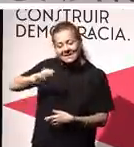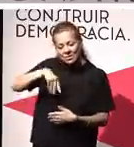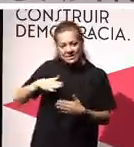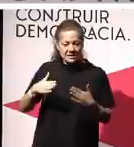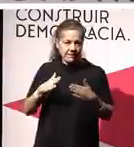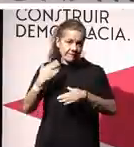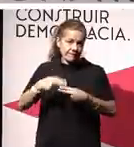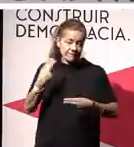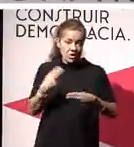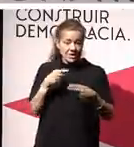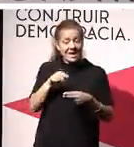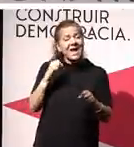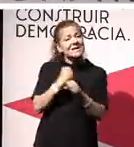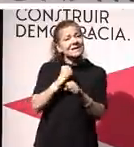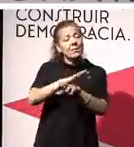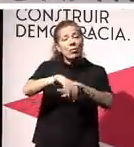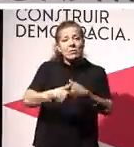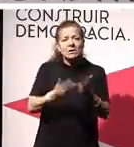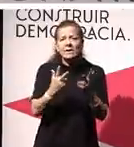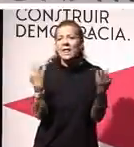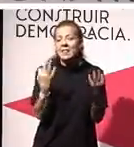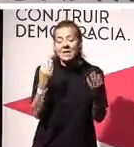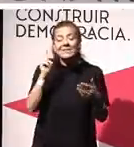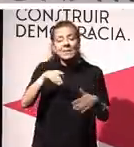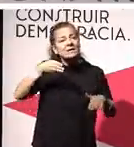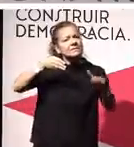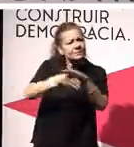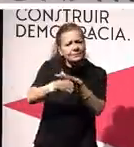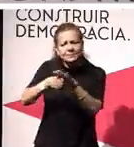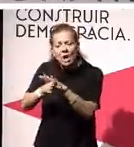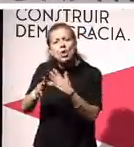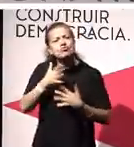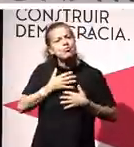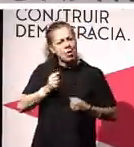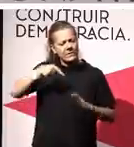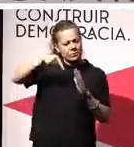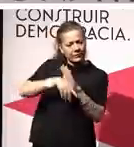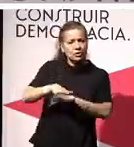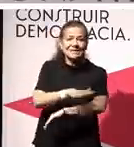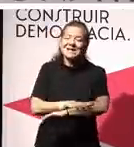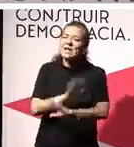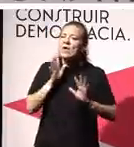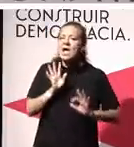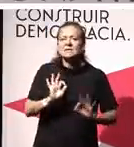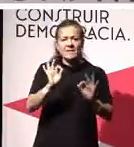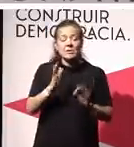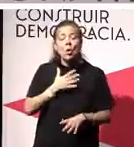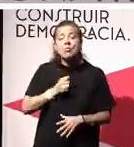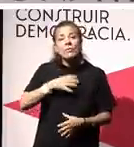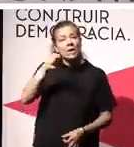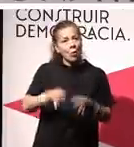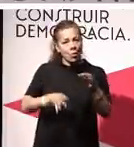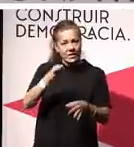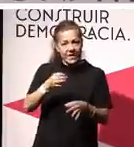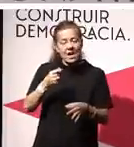fronteras. Y esta labor de democratización tiene que poder llegar también a los poderes profundos del Estado, especialmente a un poder judicial